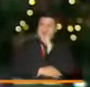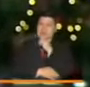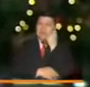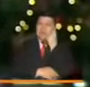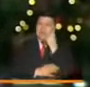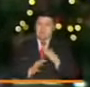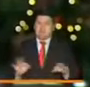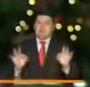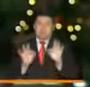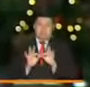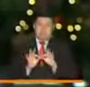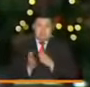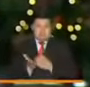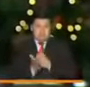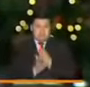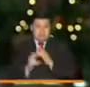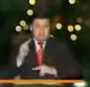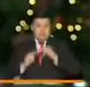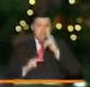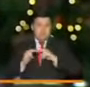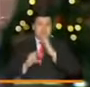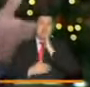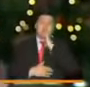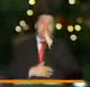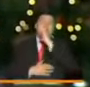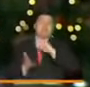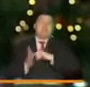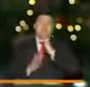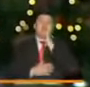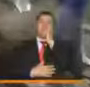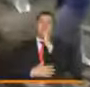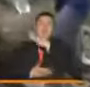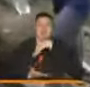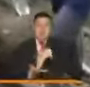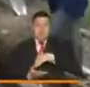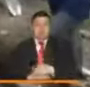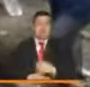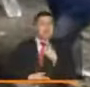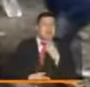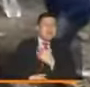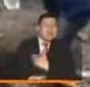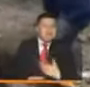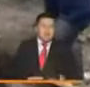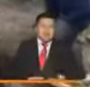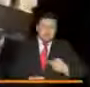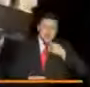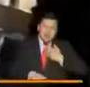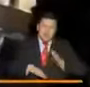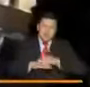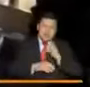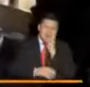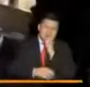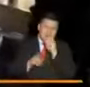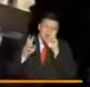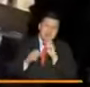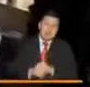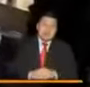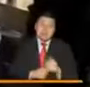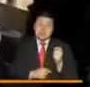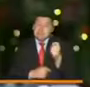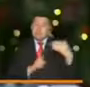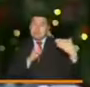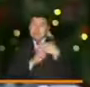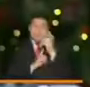que en la carrera de construir futuro, el futuro está en el centro. ¿Qué dijo el presidente sobre el narcotráfico? Esa es una